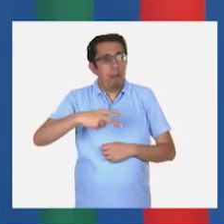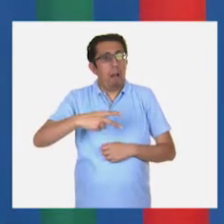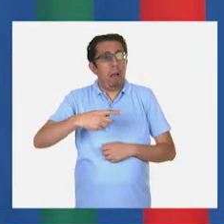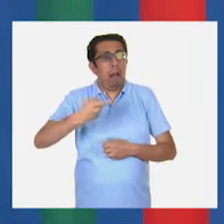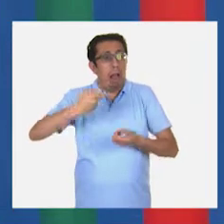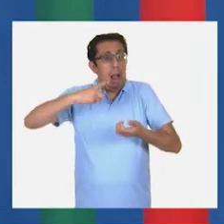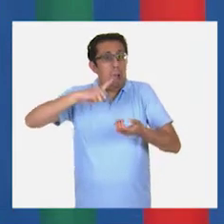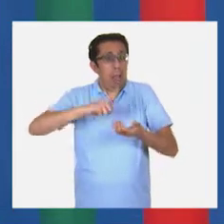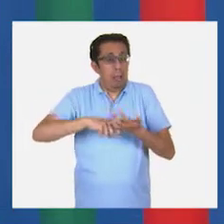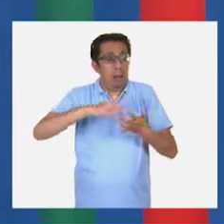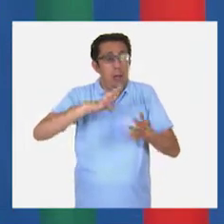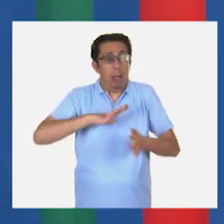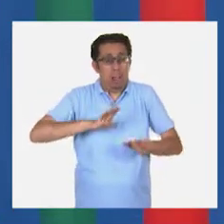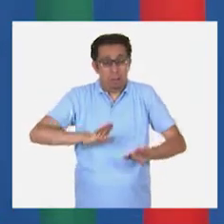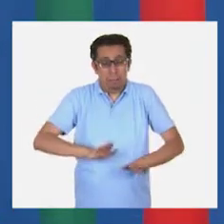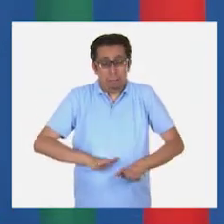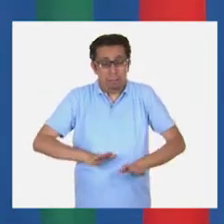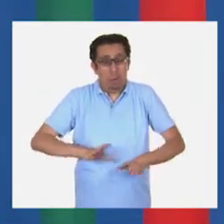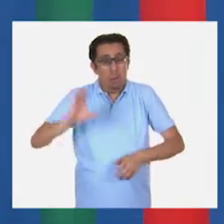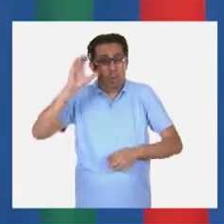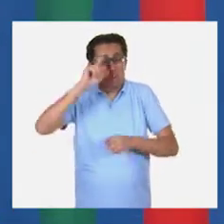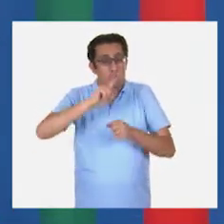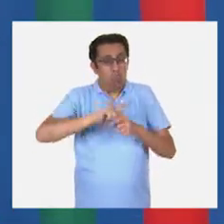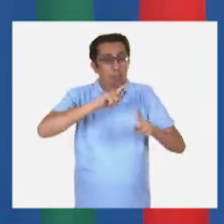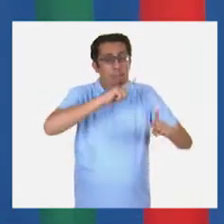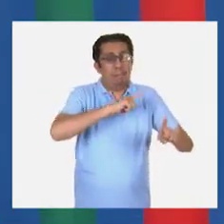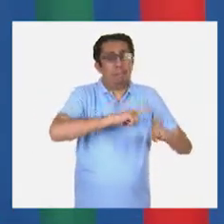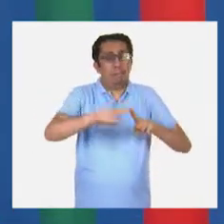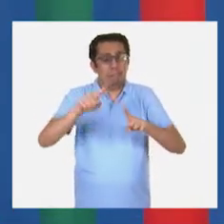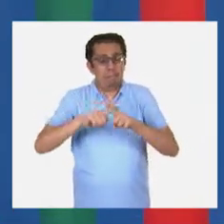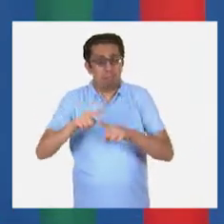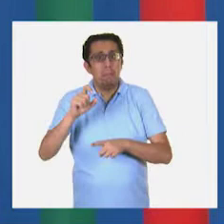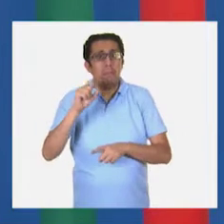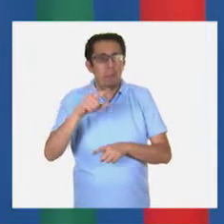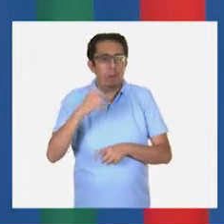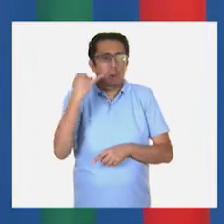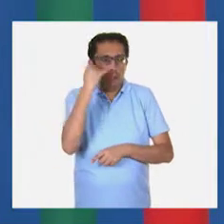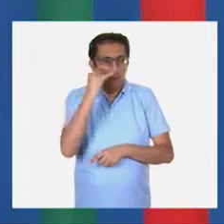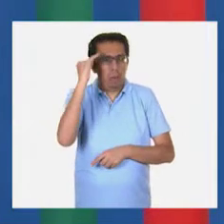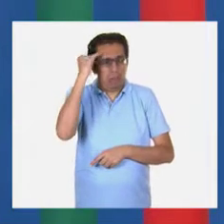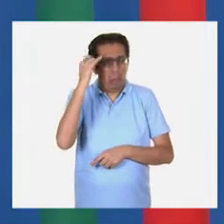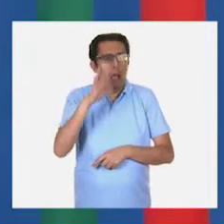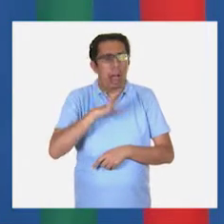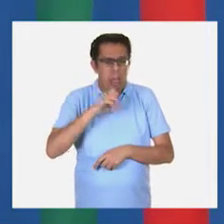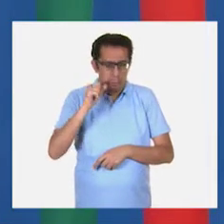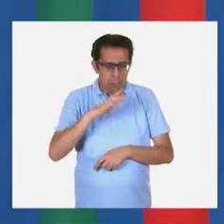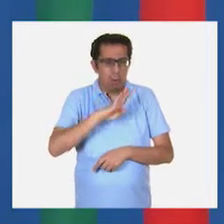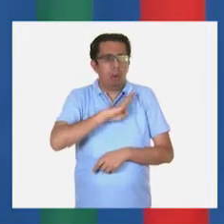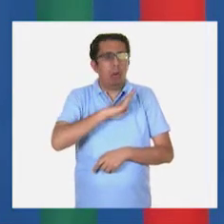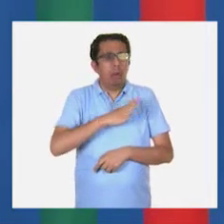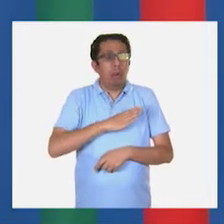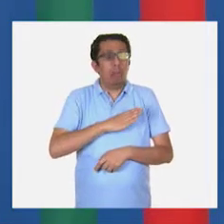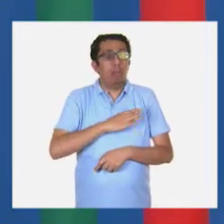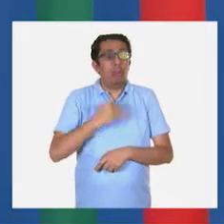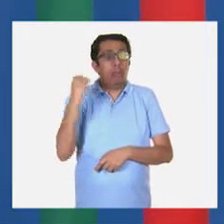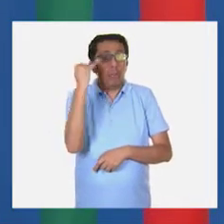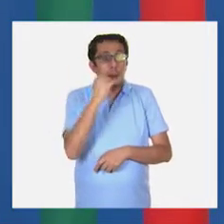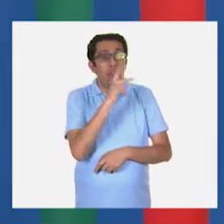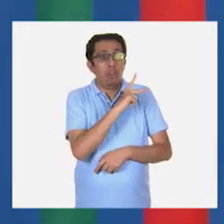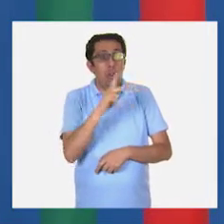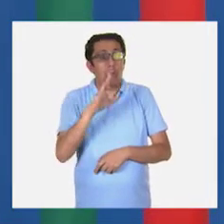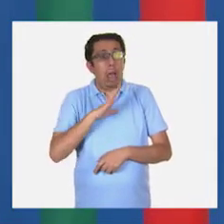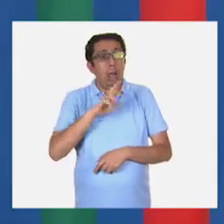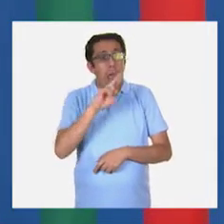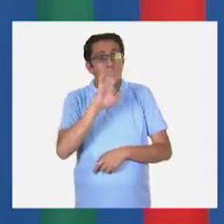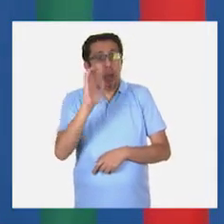muy diverso y que aparte de las lenguas originarias, también se habla el español. Y todas ellas se reconocen